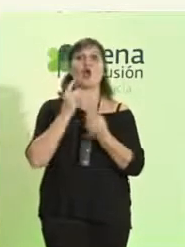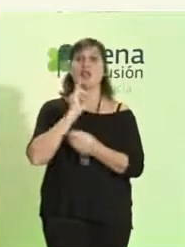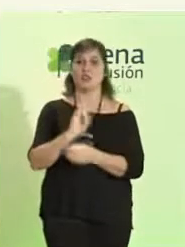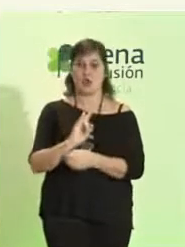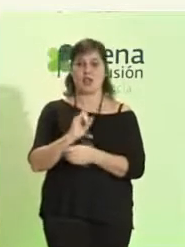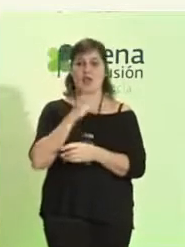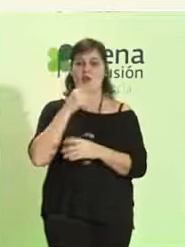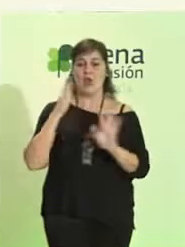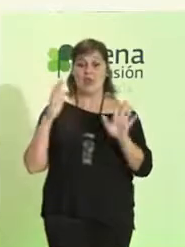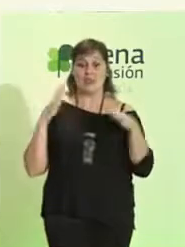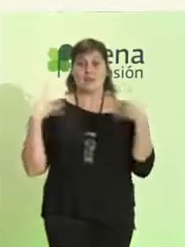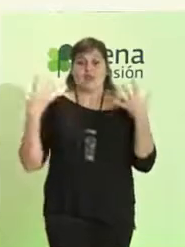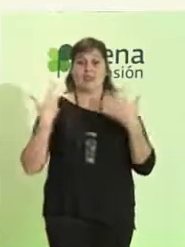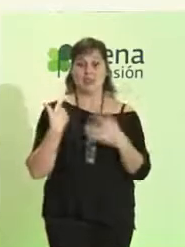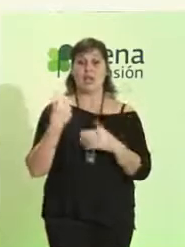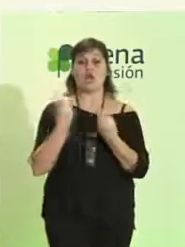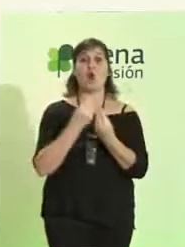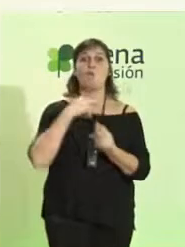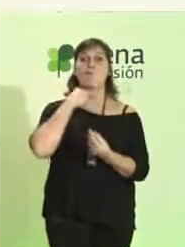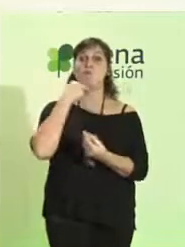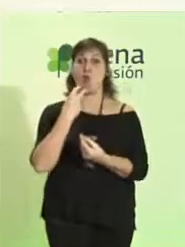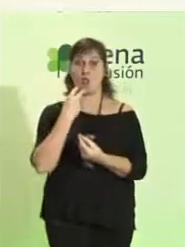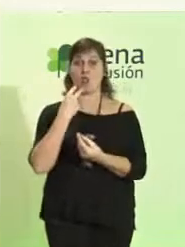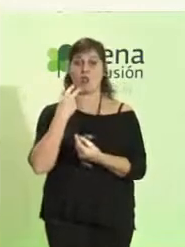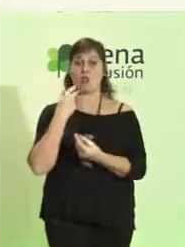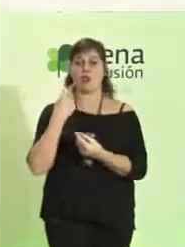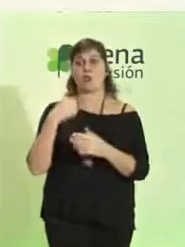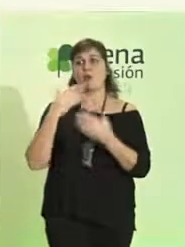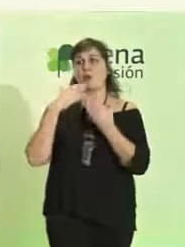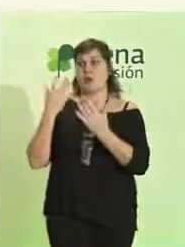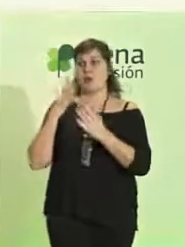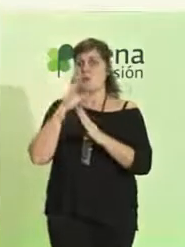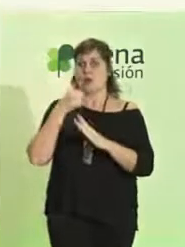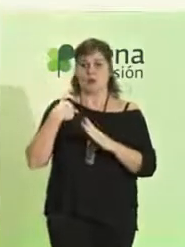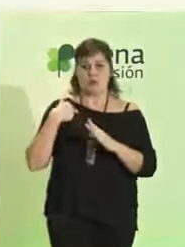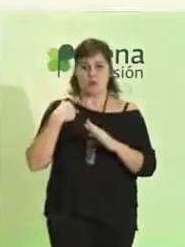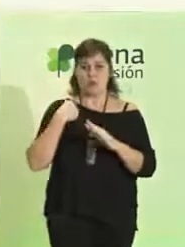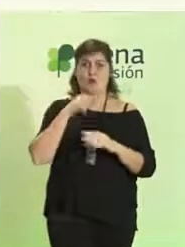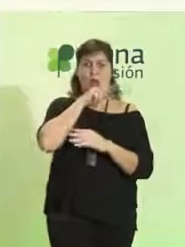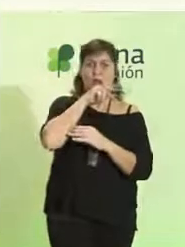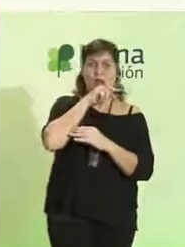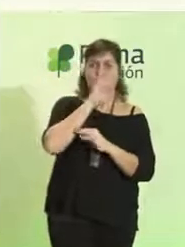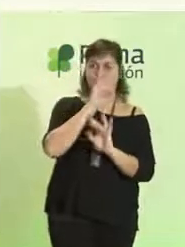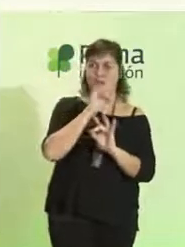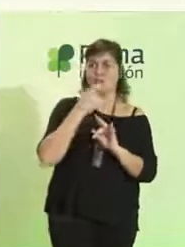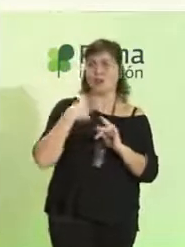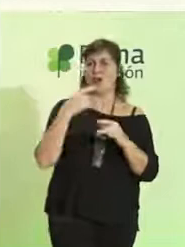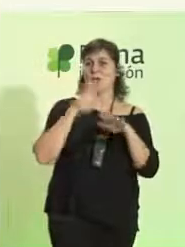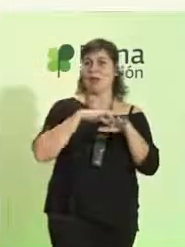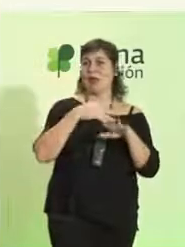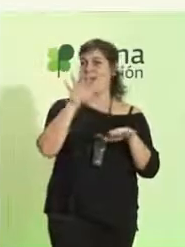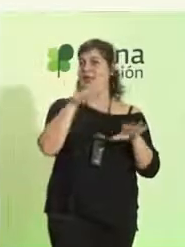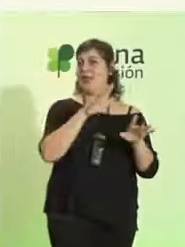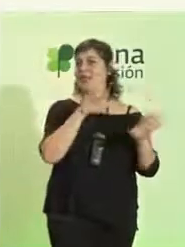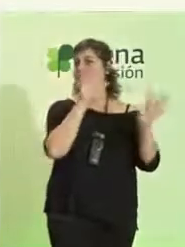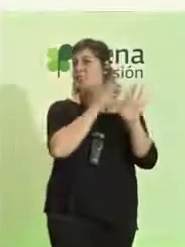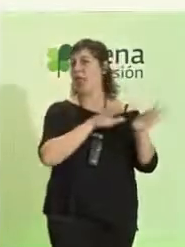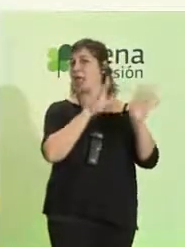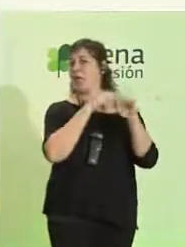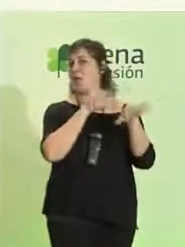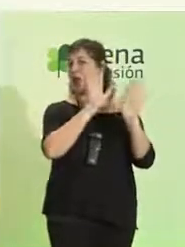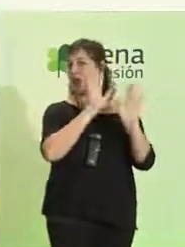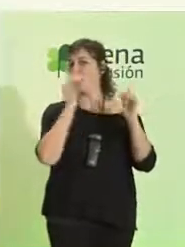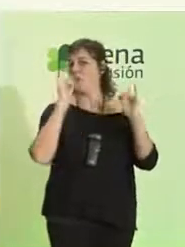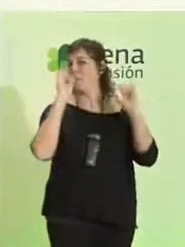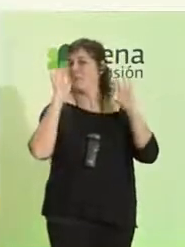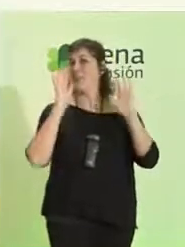encima con la voz, que por cierto, gracias, porque yo hablo mucho, pero tú estás haciendo el curro de verdad, yo les entretengo. El reto era